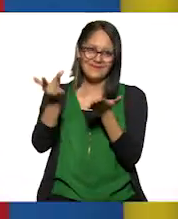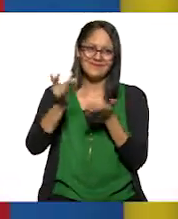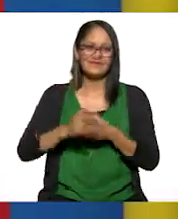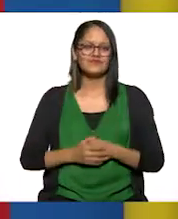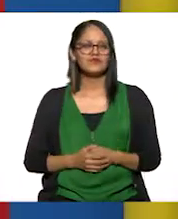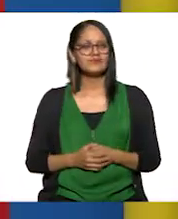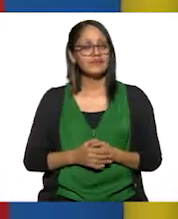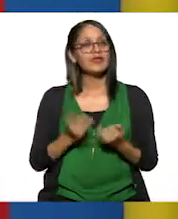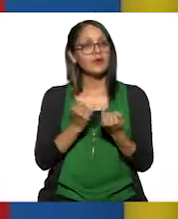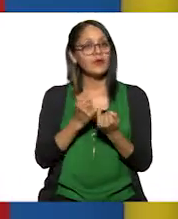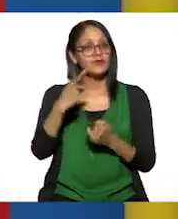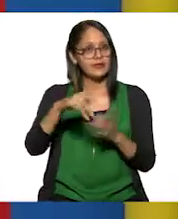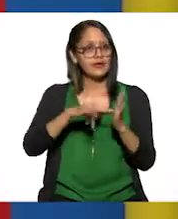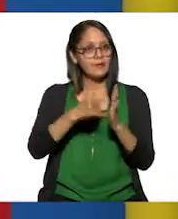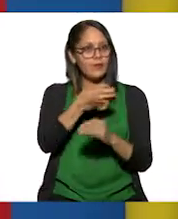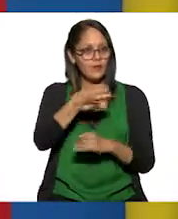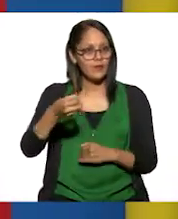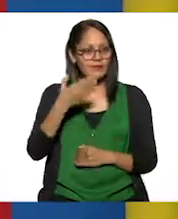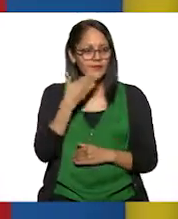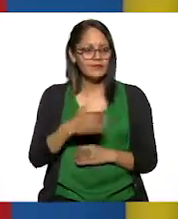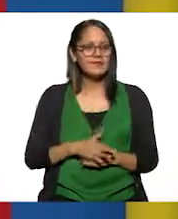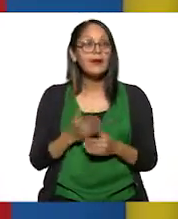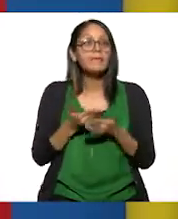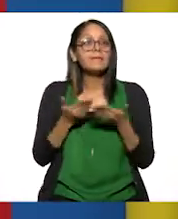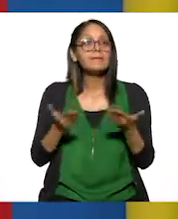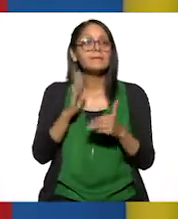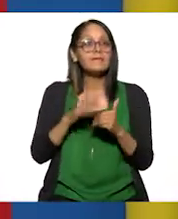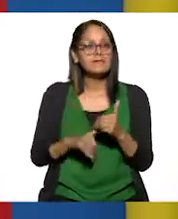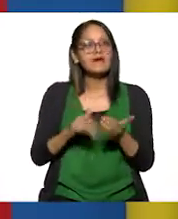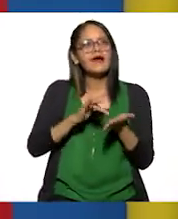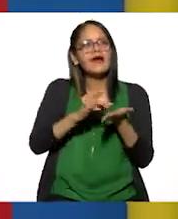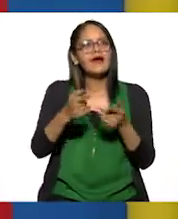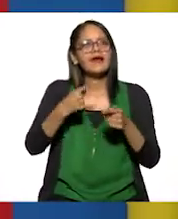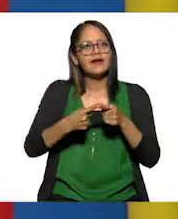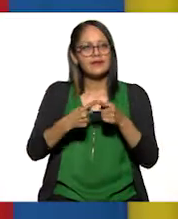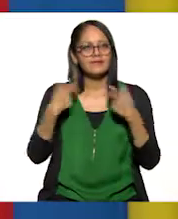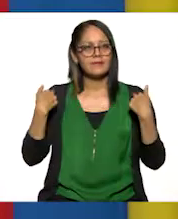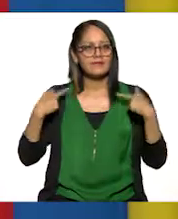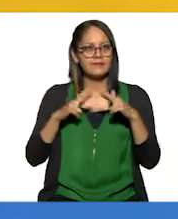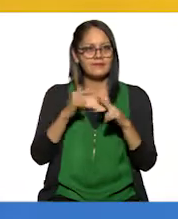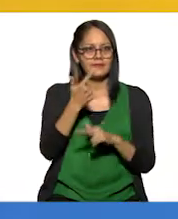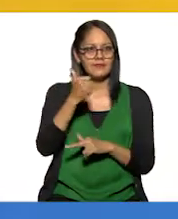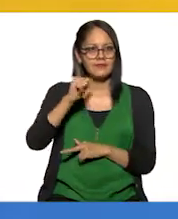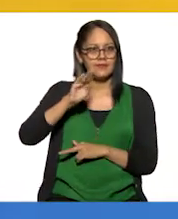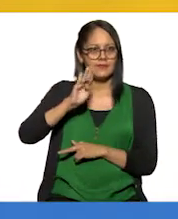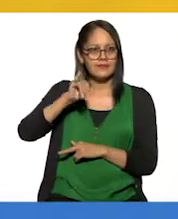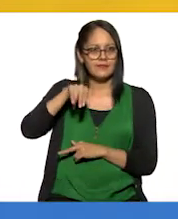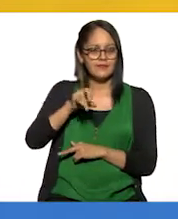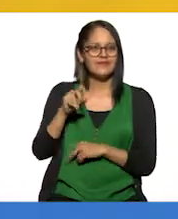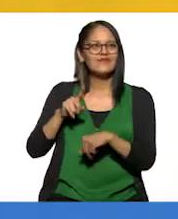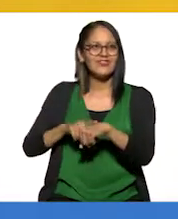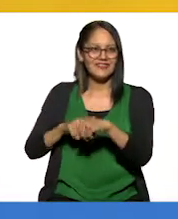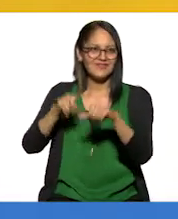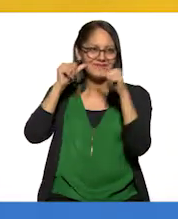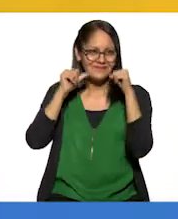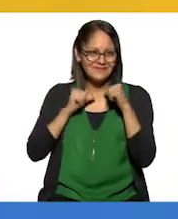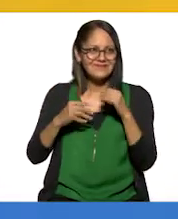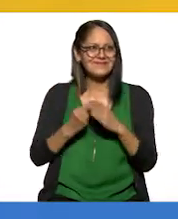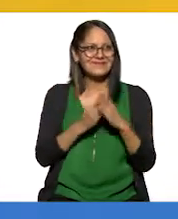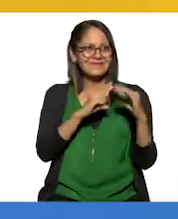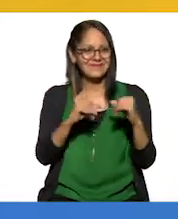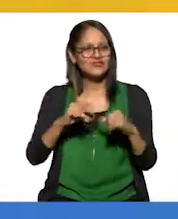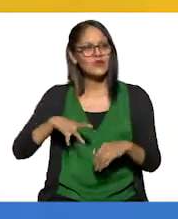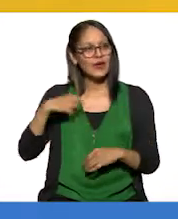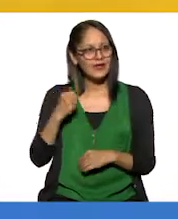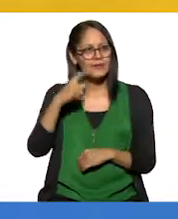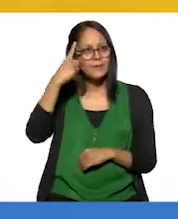Y organizar bien el tiempo, Alejandra. Así es. Y para ello, agradecemos al maestro Gabino Sánchez por su tiempo, por su dedicación y por